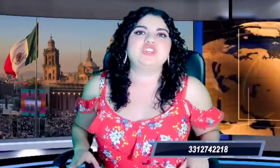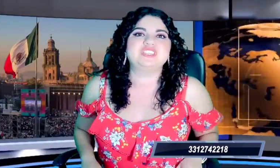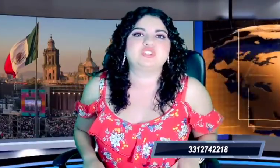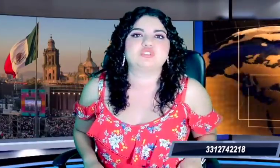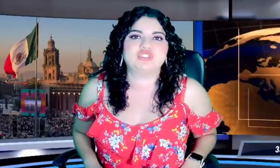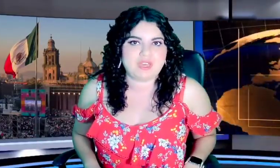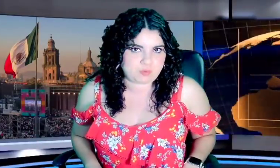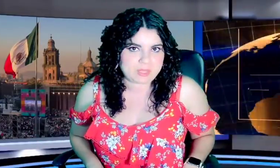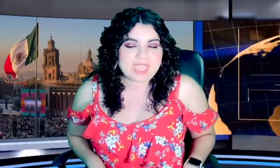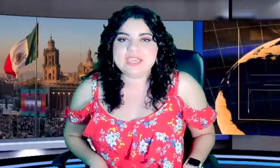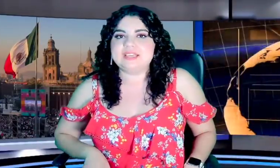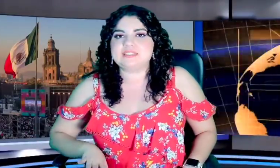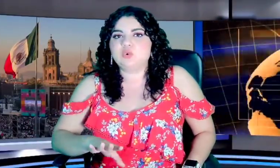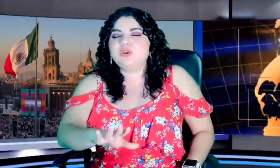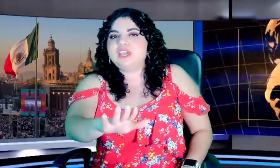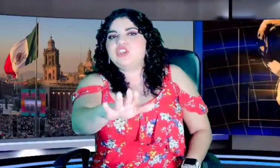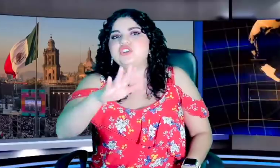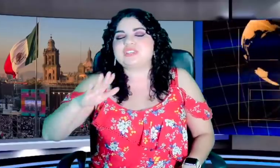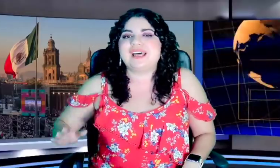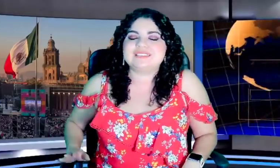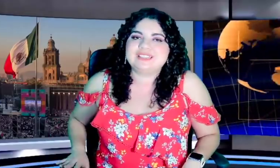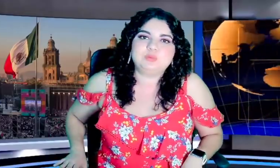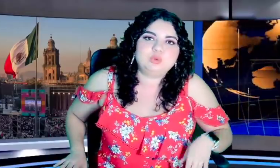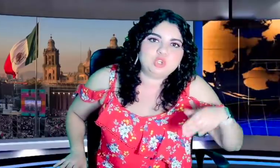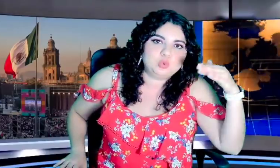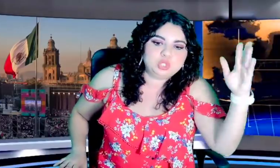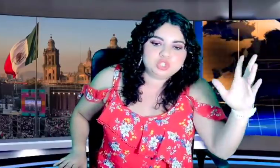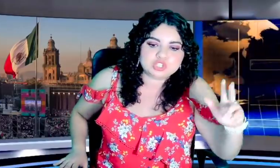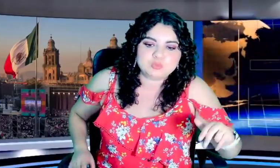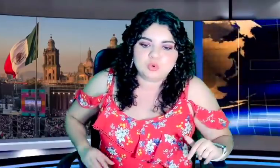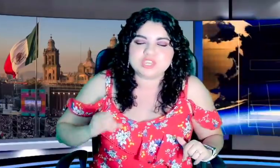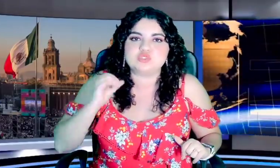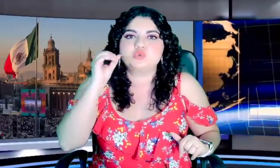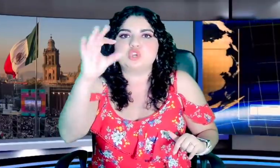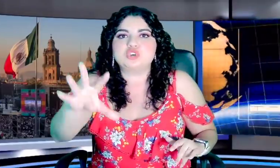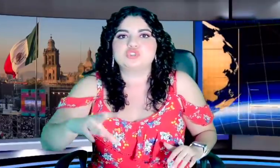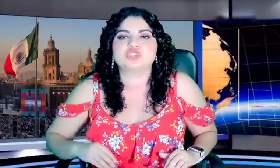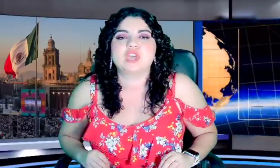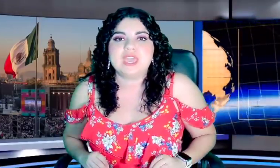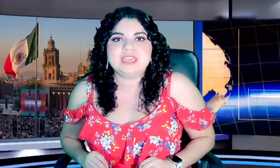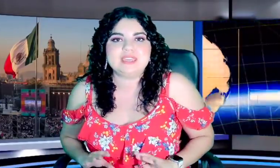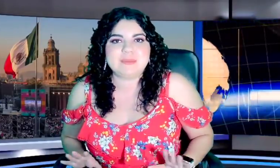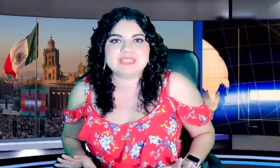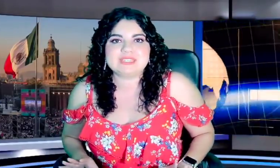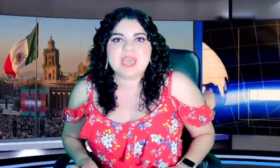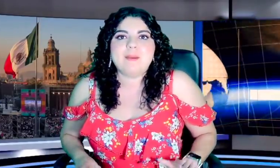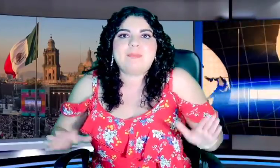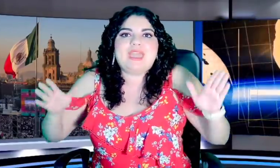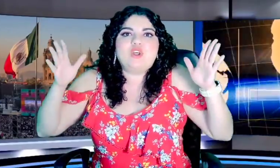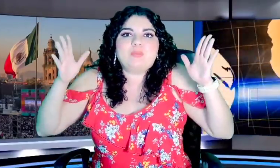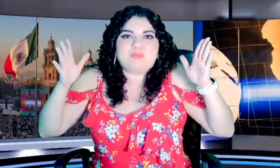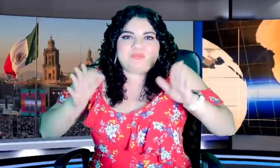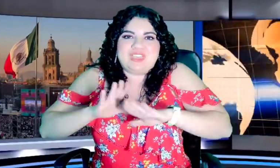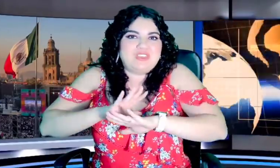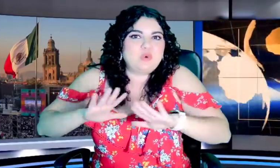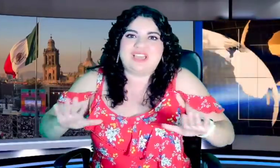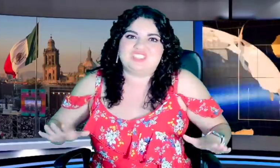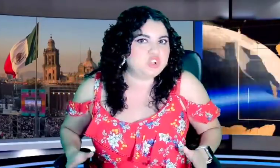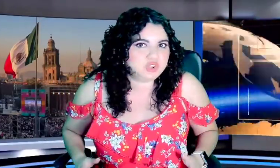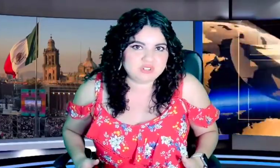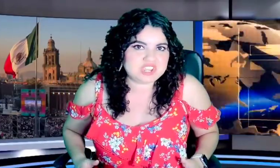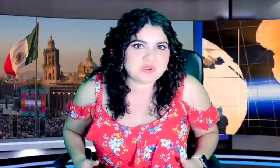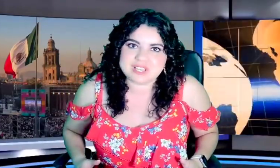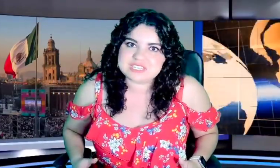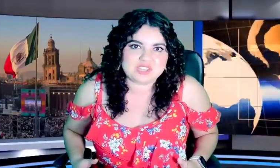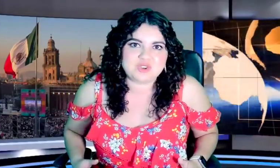México destrozado, y que según ellos se las dan de muy cultos, de muy estudiosos y demás, pero